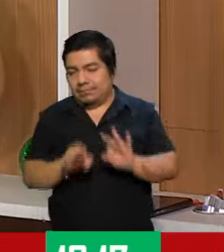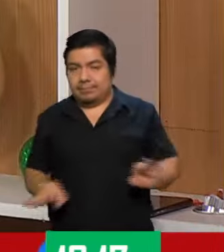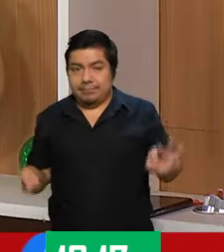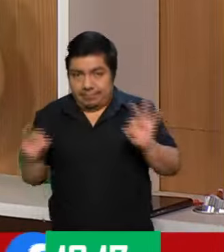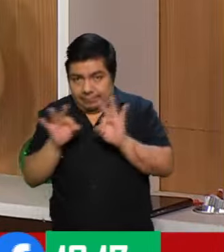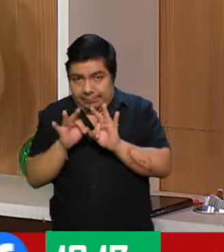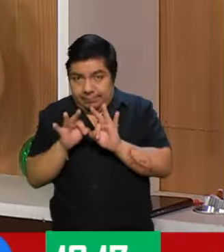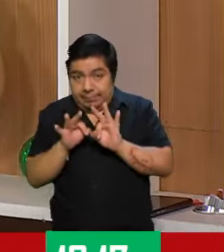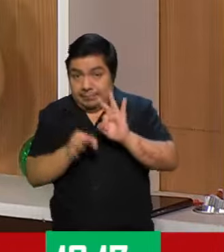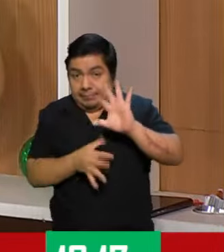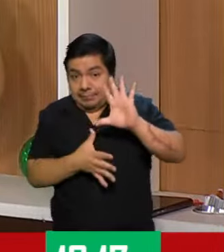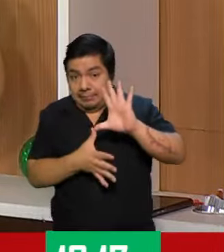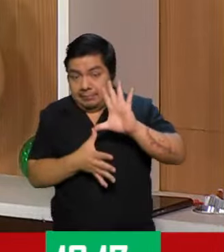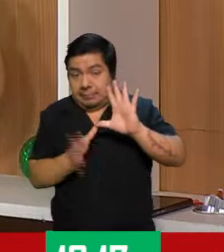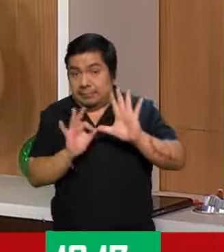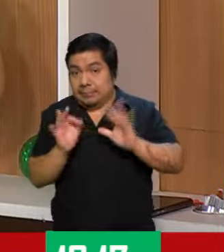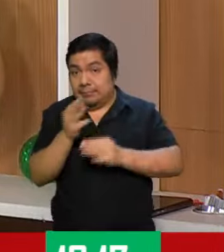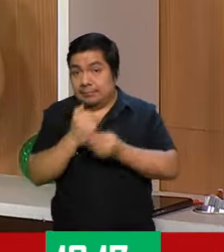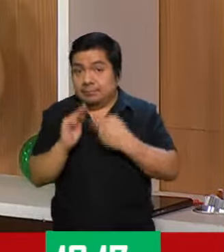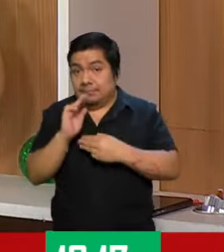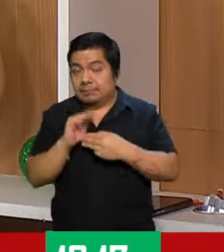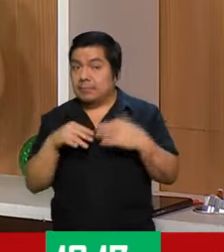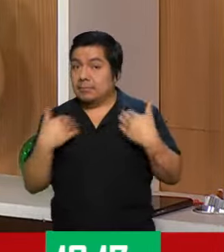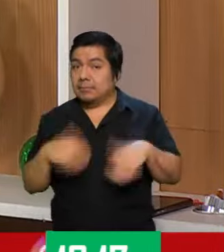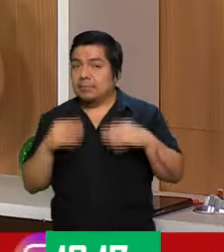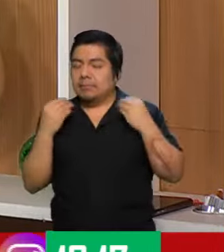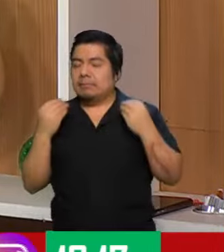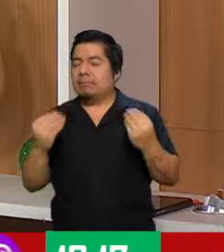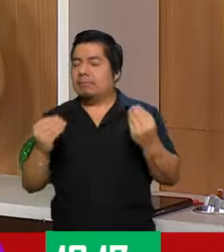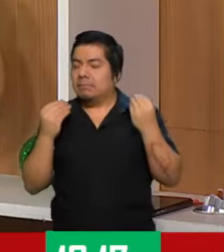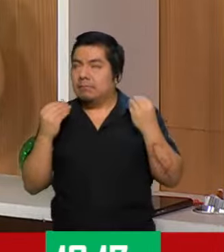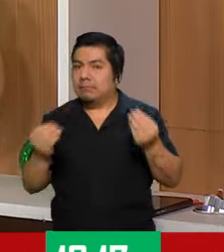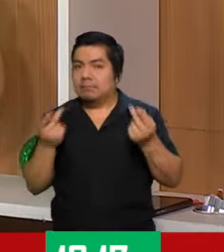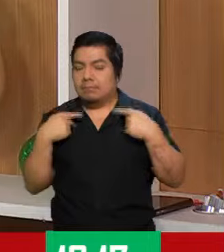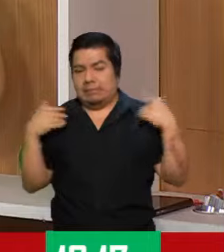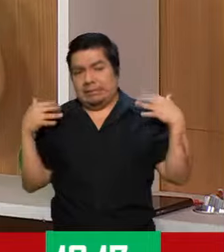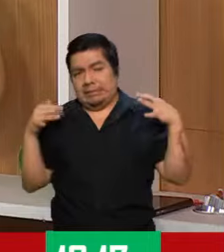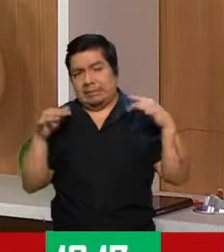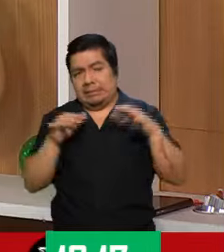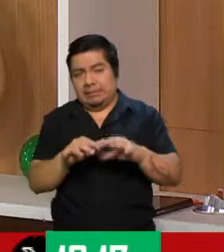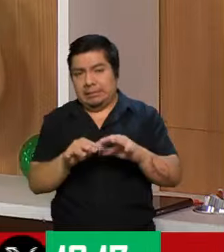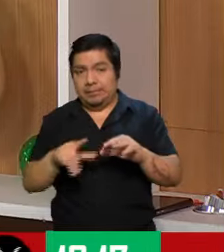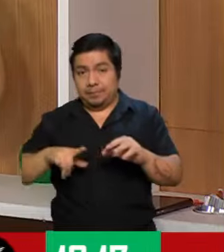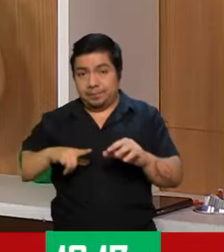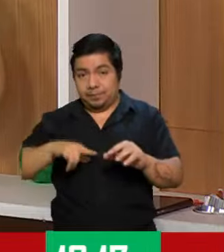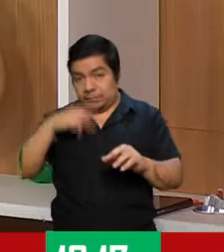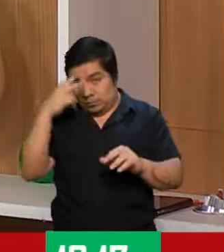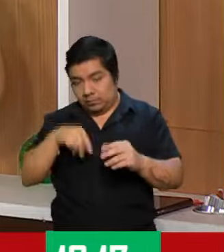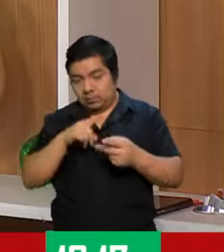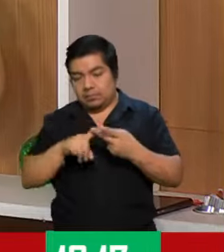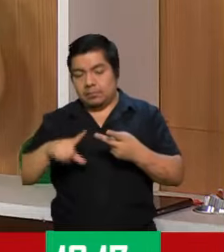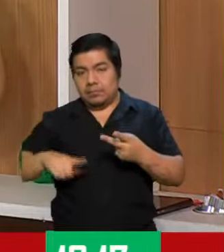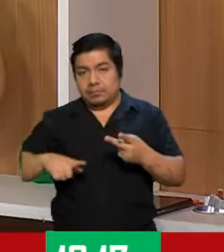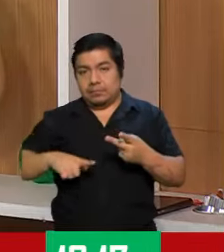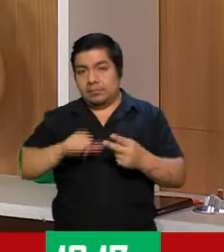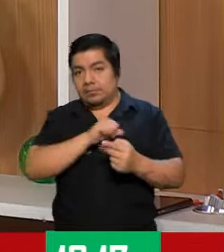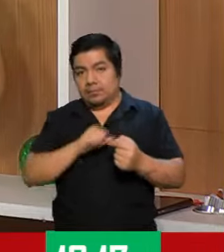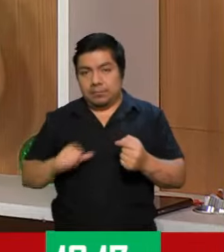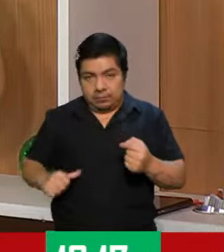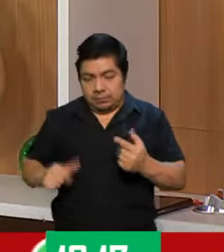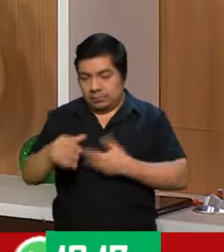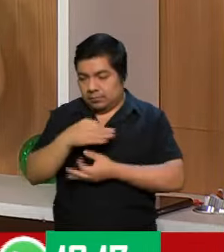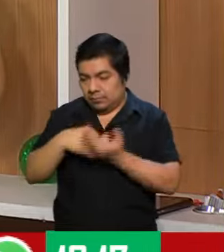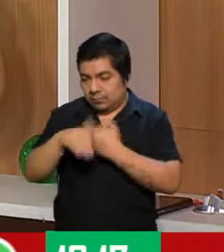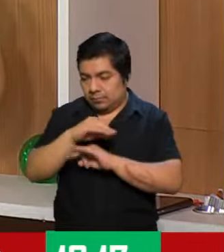importante del continente y quizá del mundo. Vamos a recibir mucha gente, está todo dispuesto con el gobierno de México, el gobierno de la alcaldía, para que la